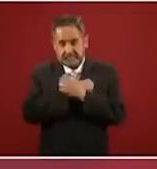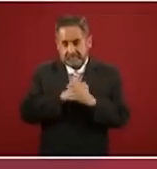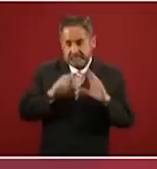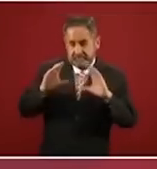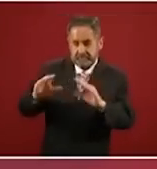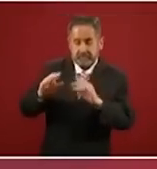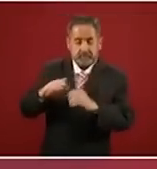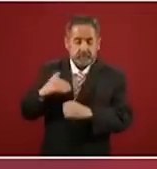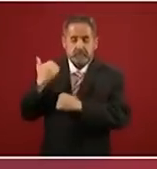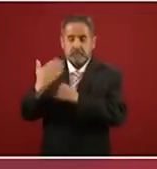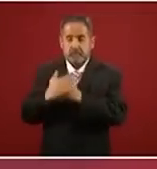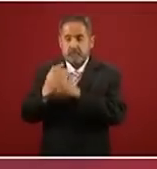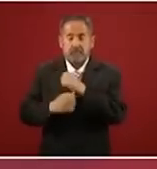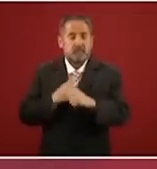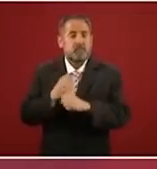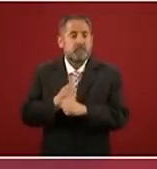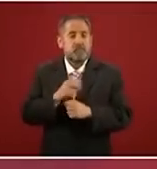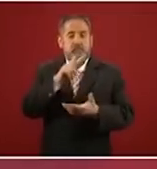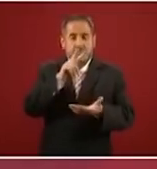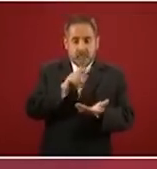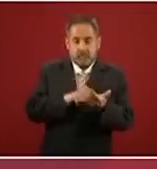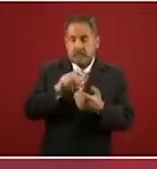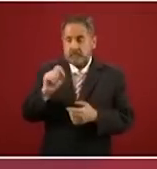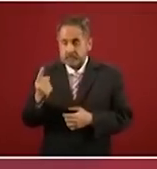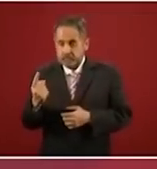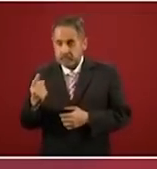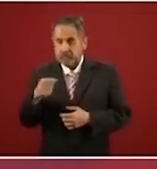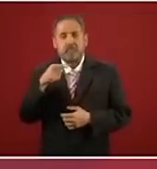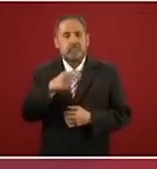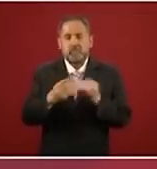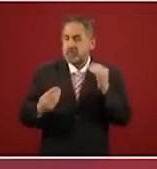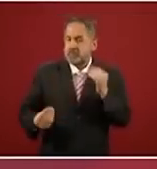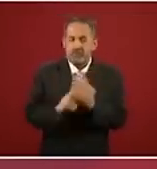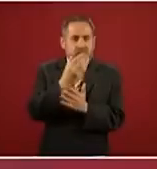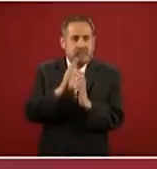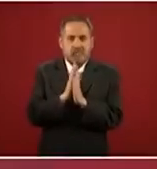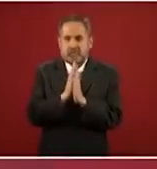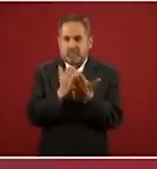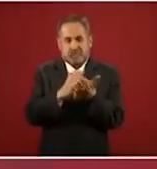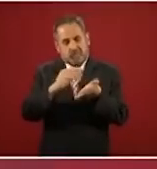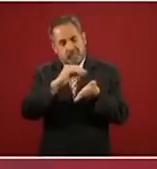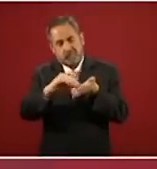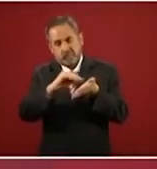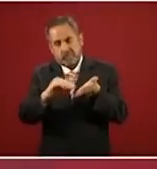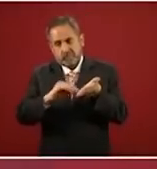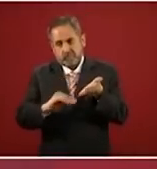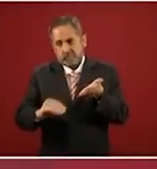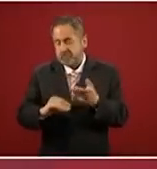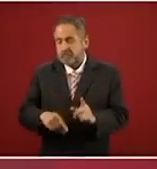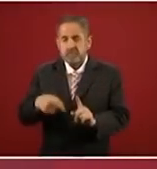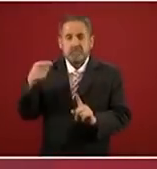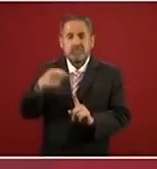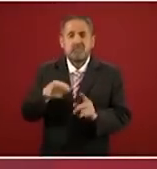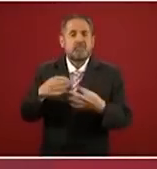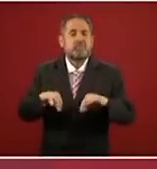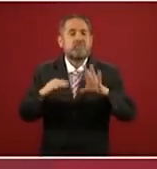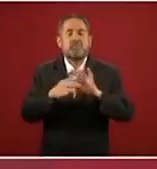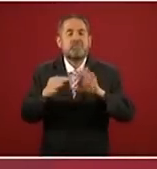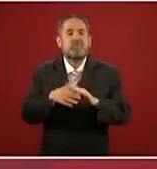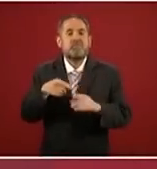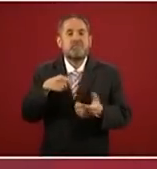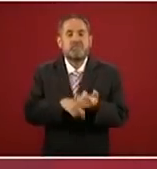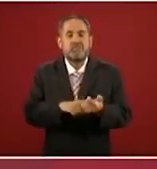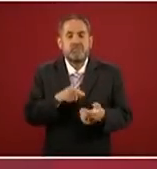próximo ciclo escolar 2021 hay nuevos libros de texto en particular quiero hacer énfasis en el libro de texto